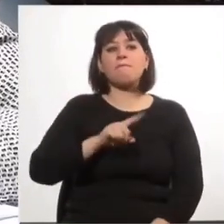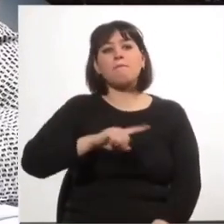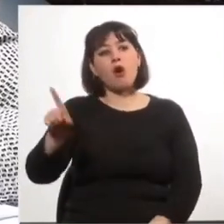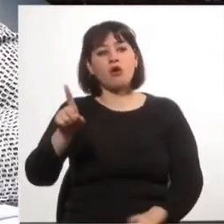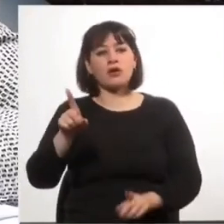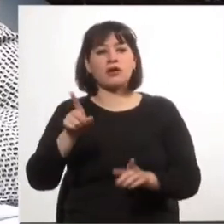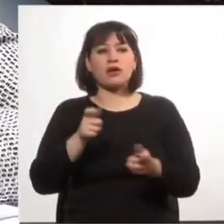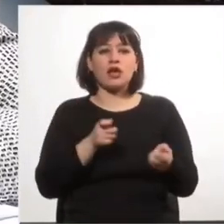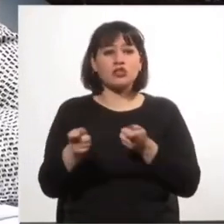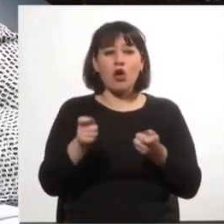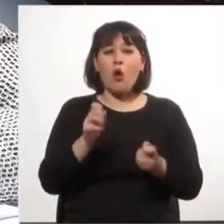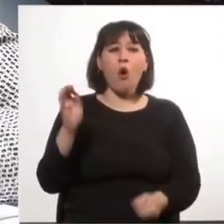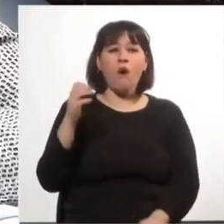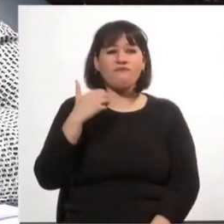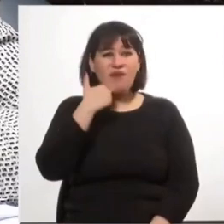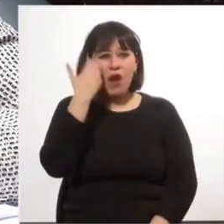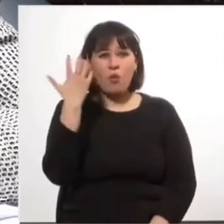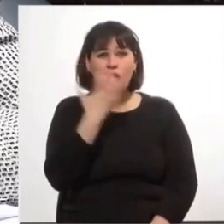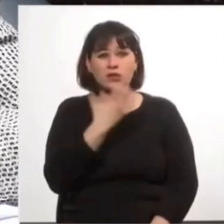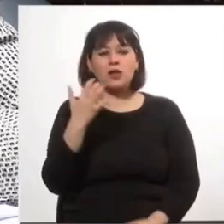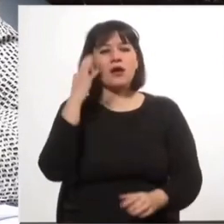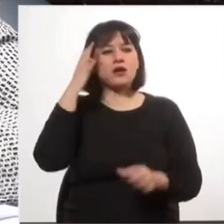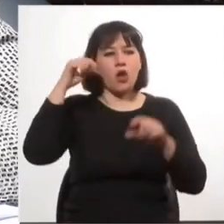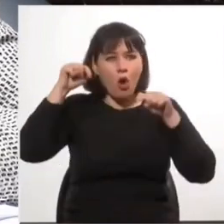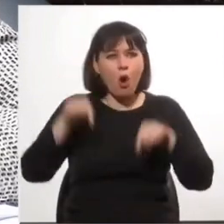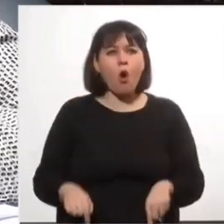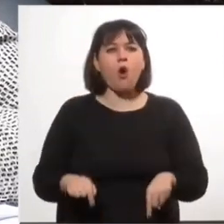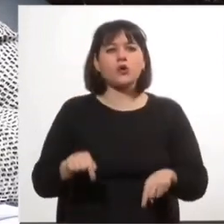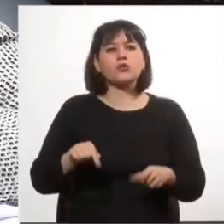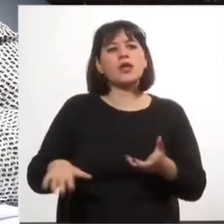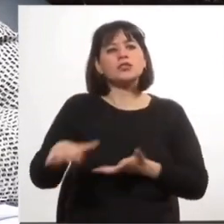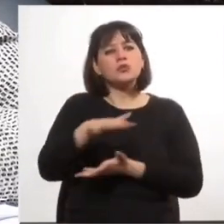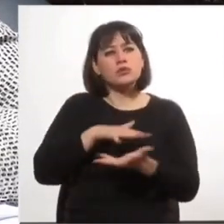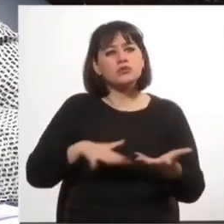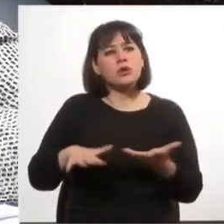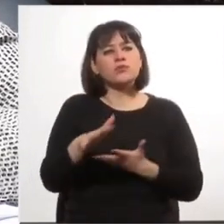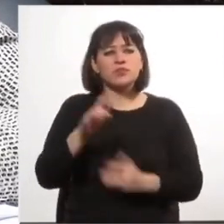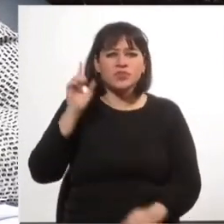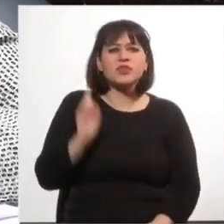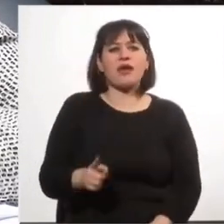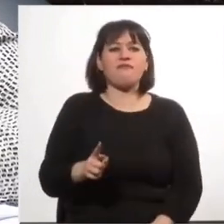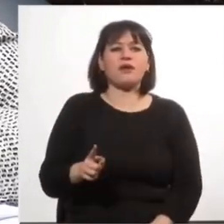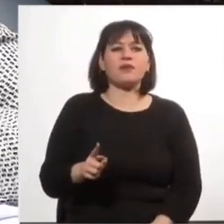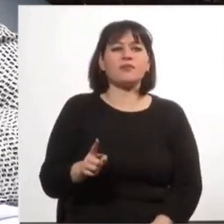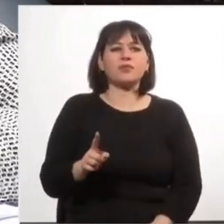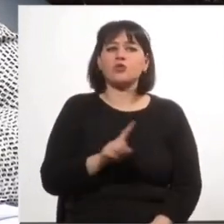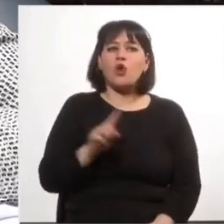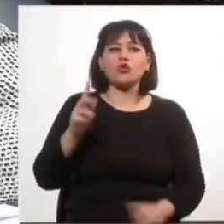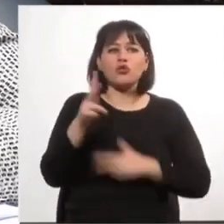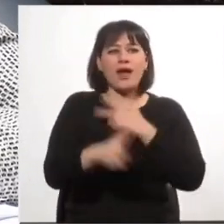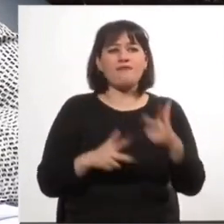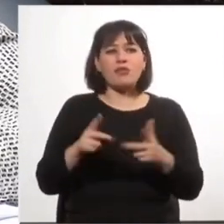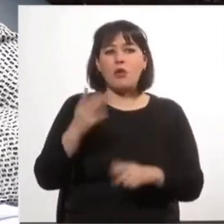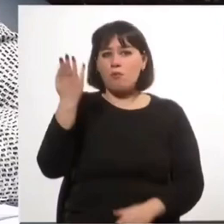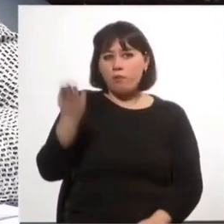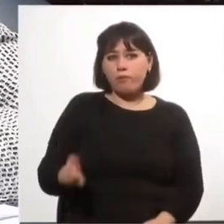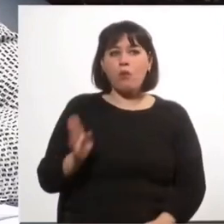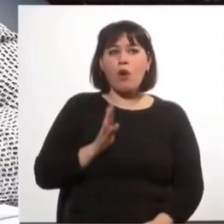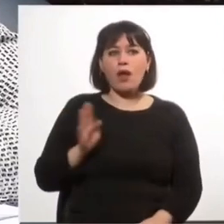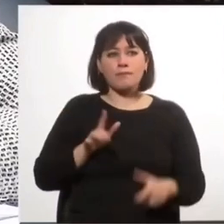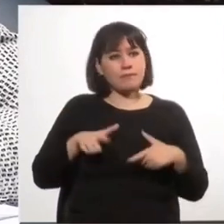gestión o por vergüenza. Yo creo que hoy estamos ante un hecho que merecería, no estoy hablando de la ministra,